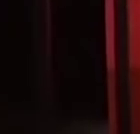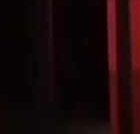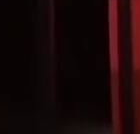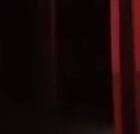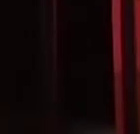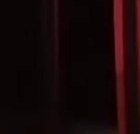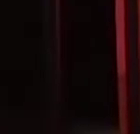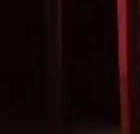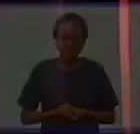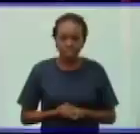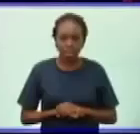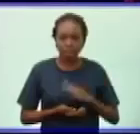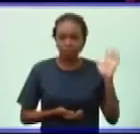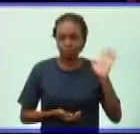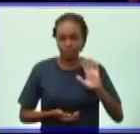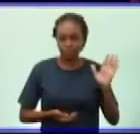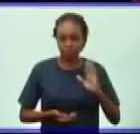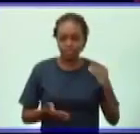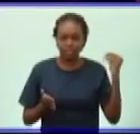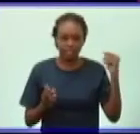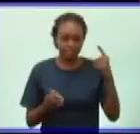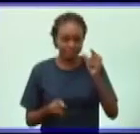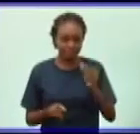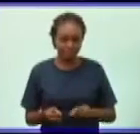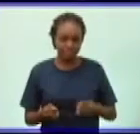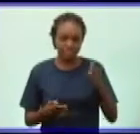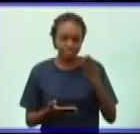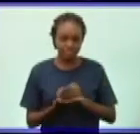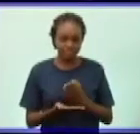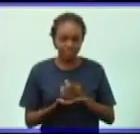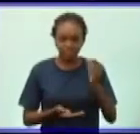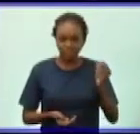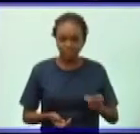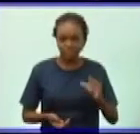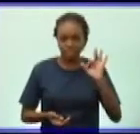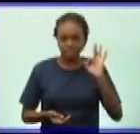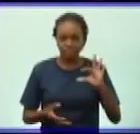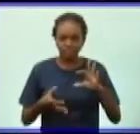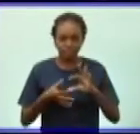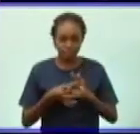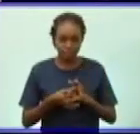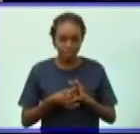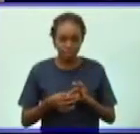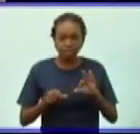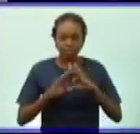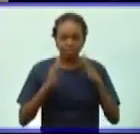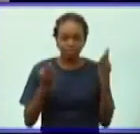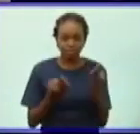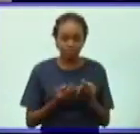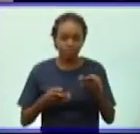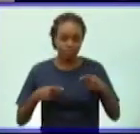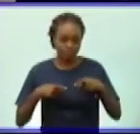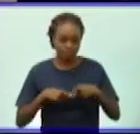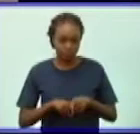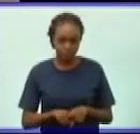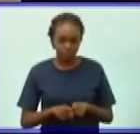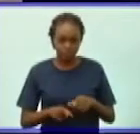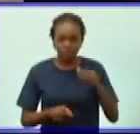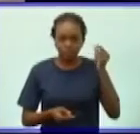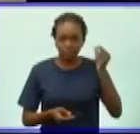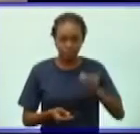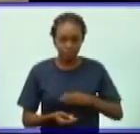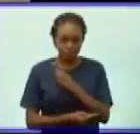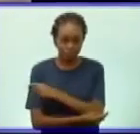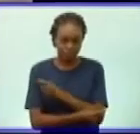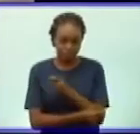Mis saludos, estudiantes de octavo grado, familiares que hoy nos están acompañando y profesores. Espero que a lo largo de